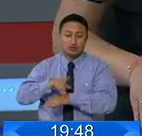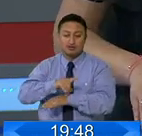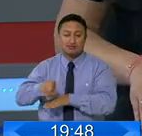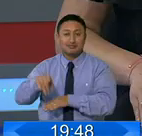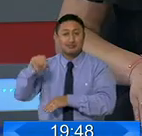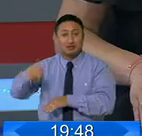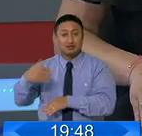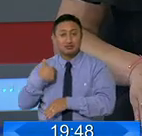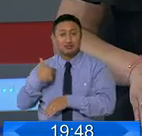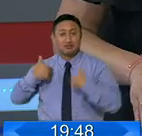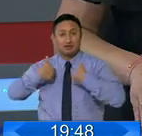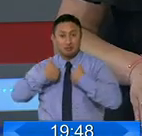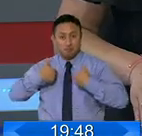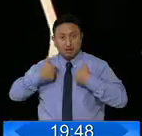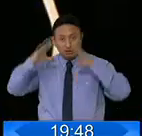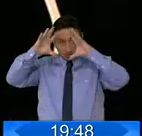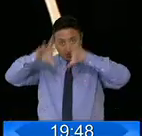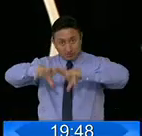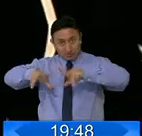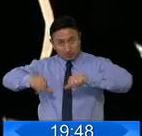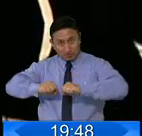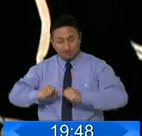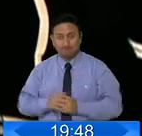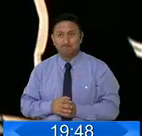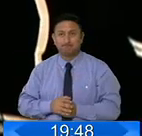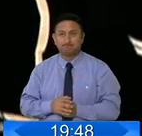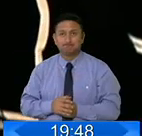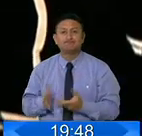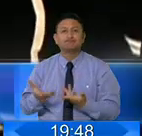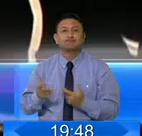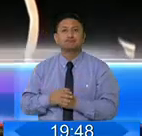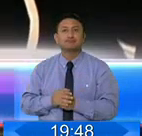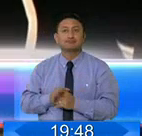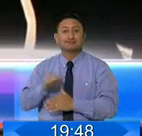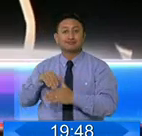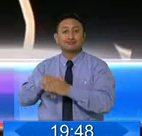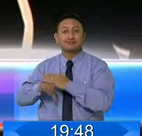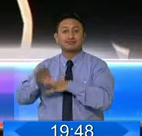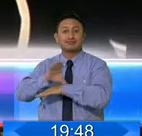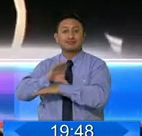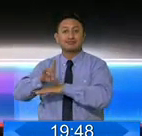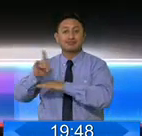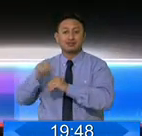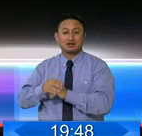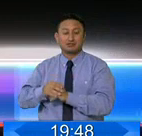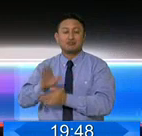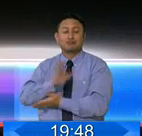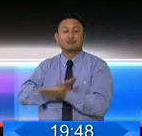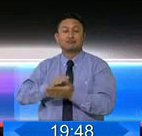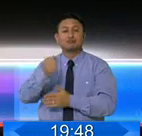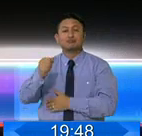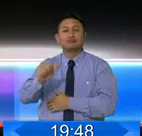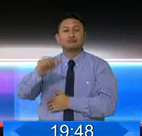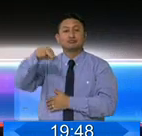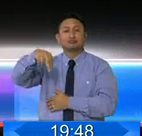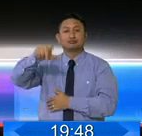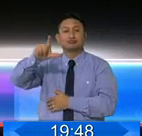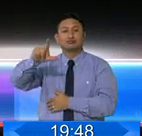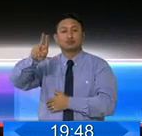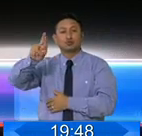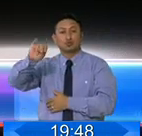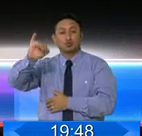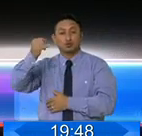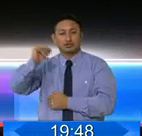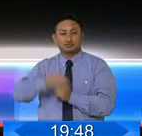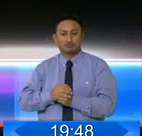el robo de ganado. Todo sucedió al interior de una finca ubicada en el barrio San Luis de la parroquia de Nanegalito, en un